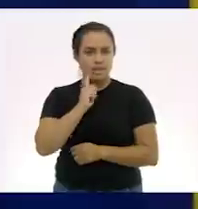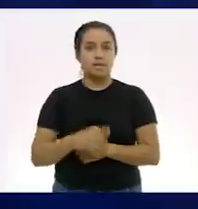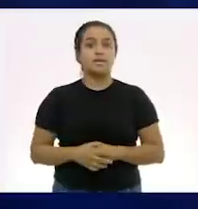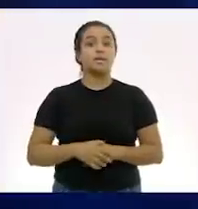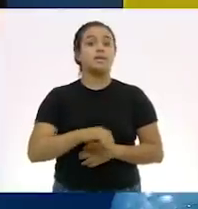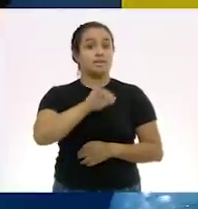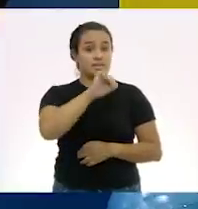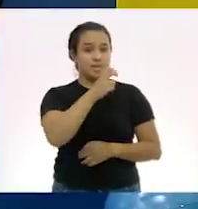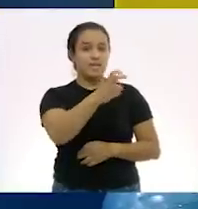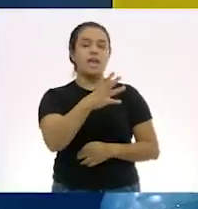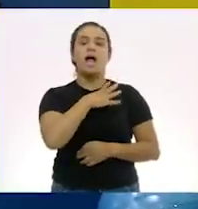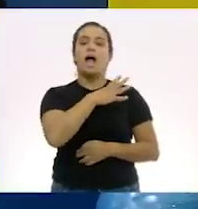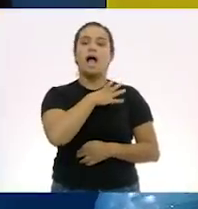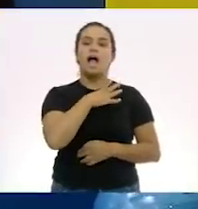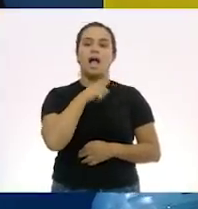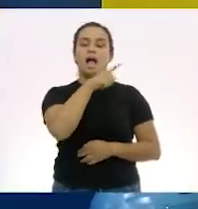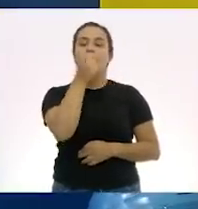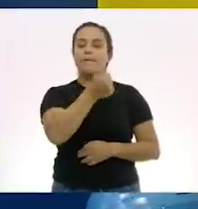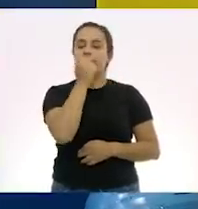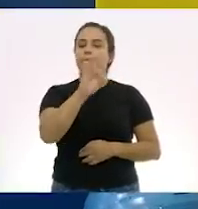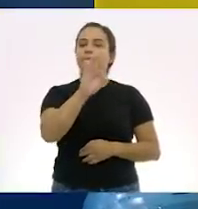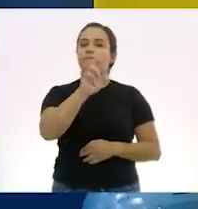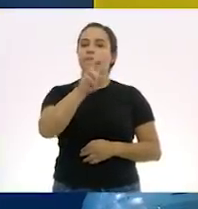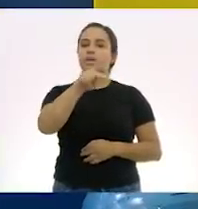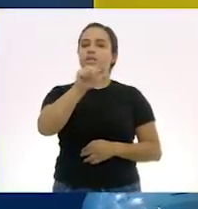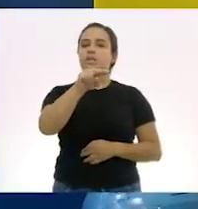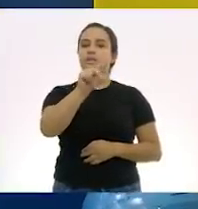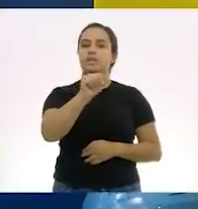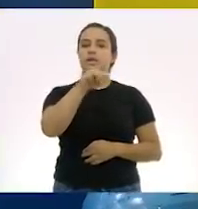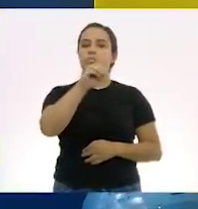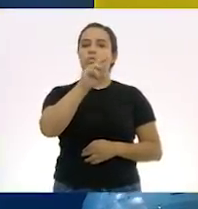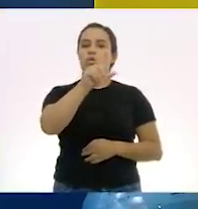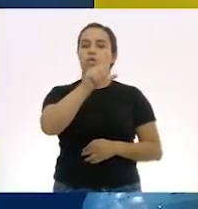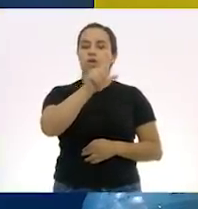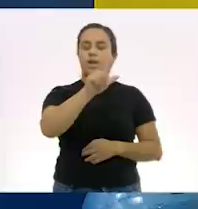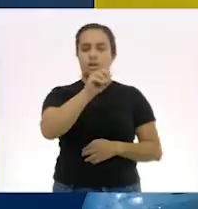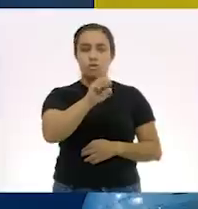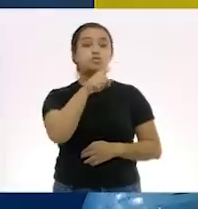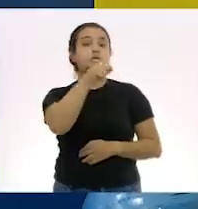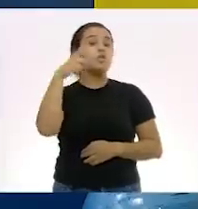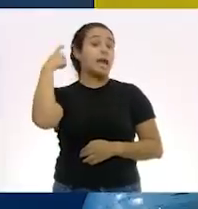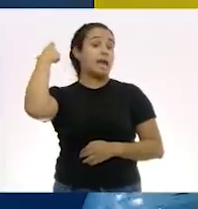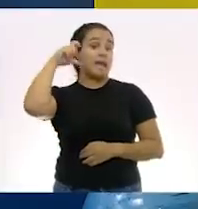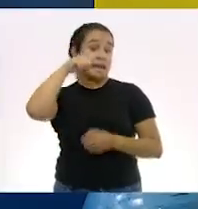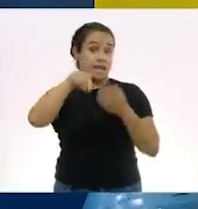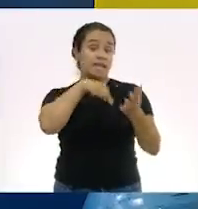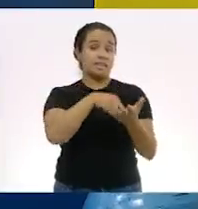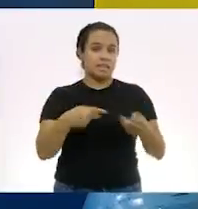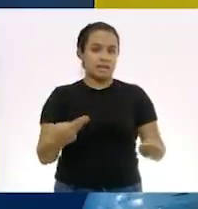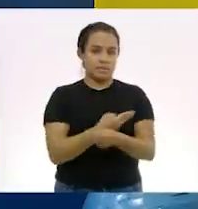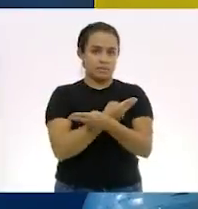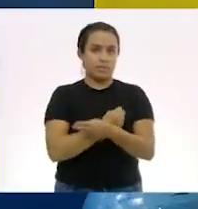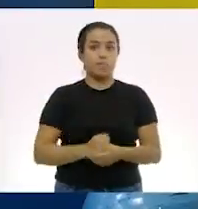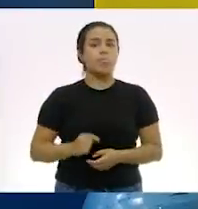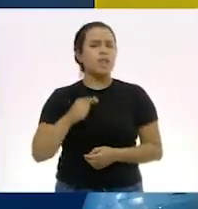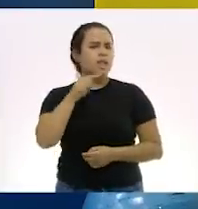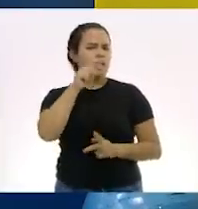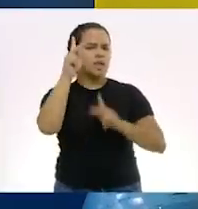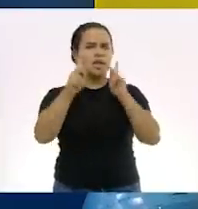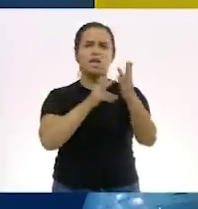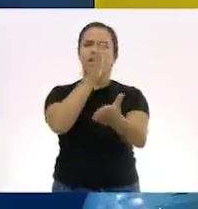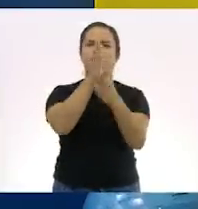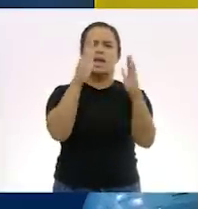todas nuestras acciones y que también pudimos utilizar los sonidos para que estas acciones pues sean mucho más reales. Entonces, en esta